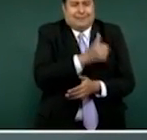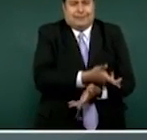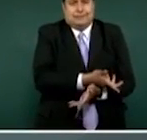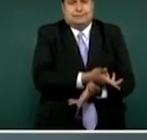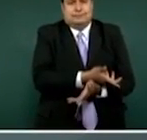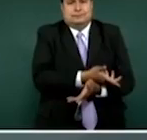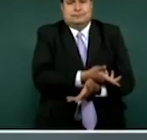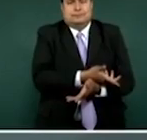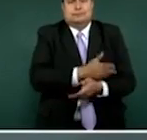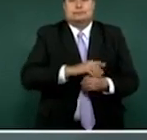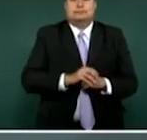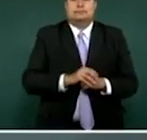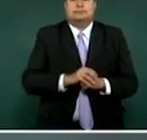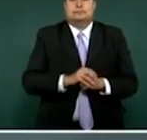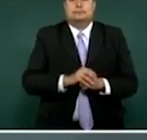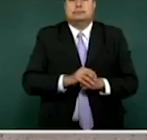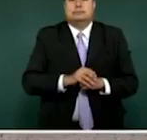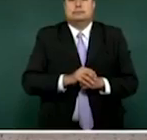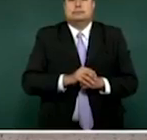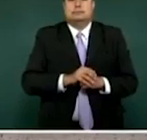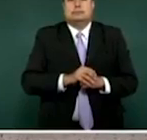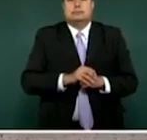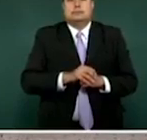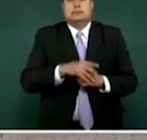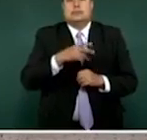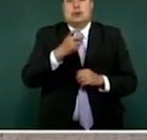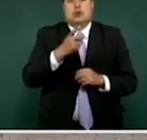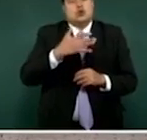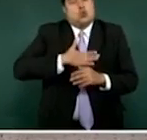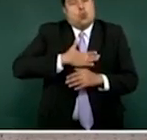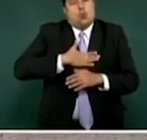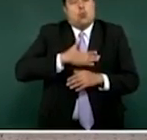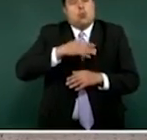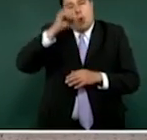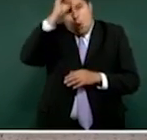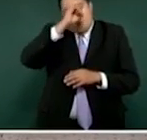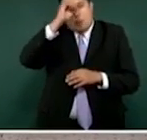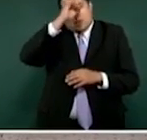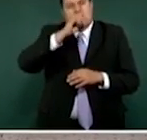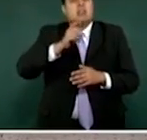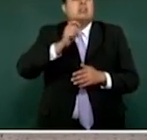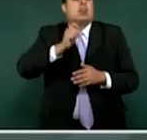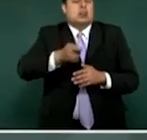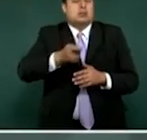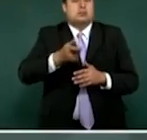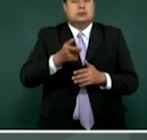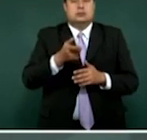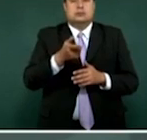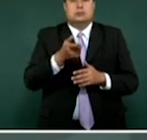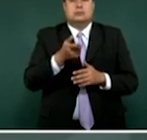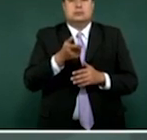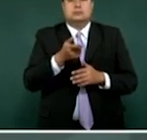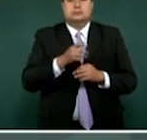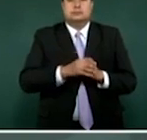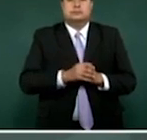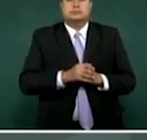Entonces, no tenemos ninguna diferencia. ¿Qué opino también sobre